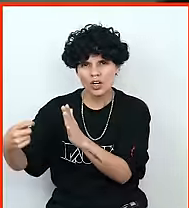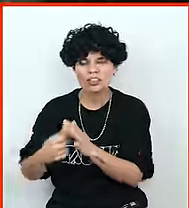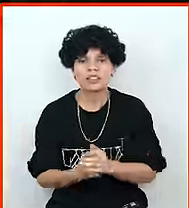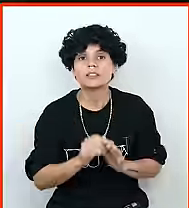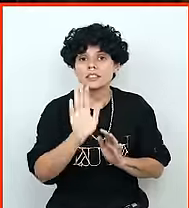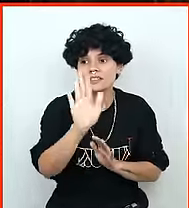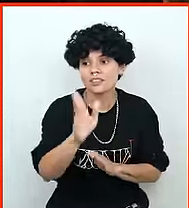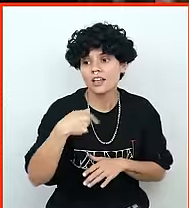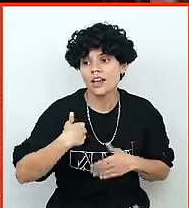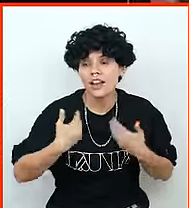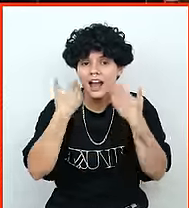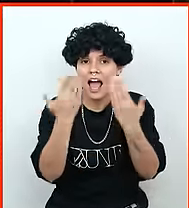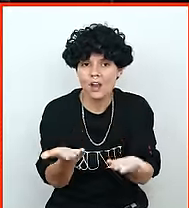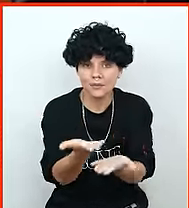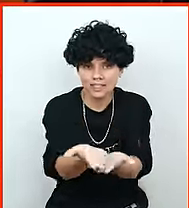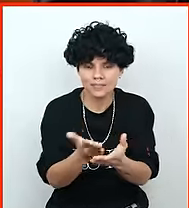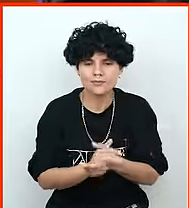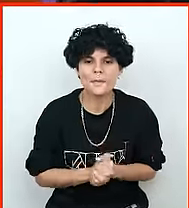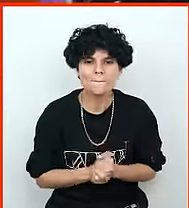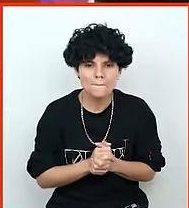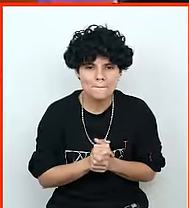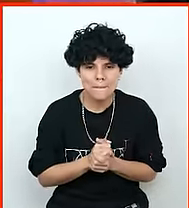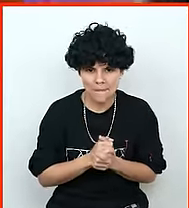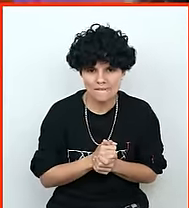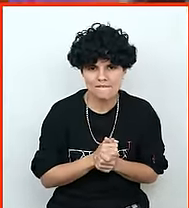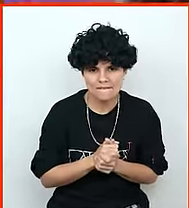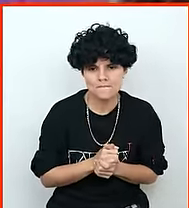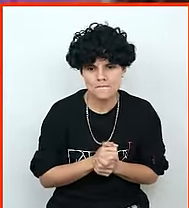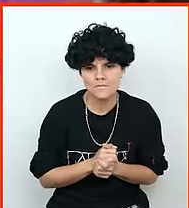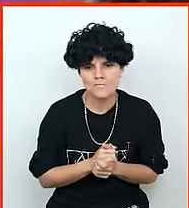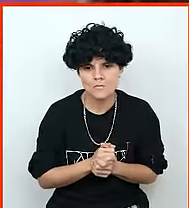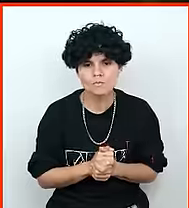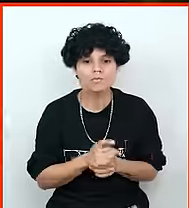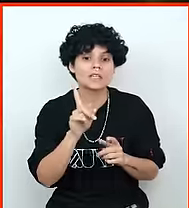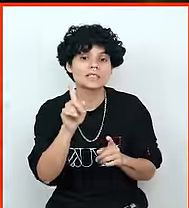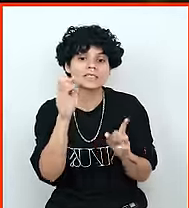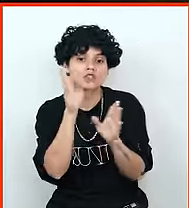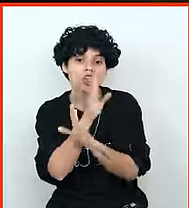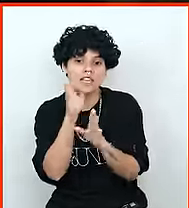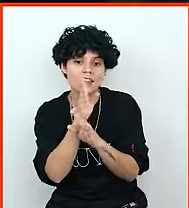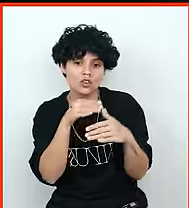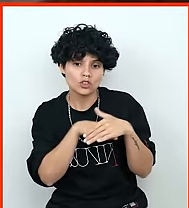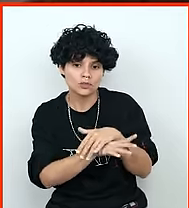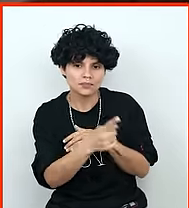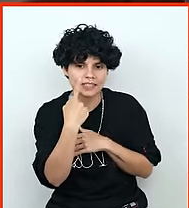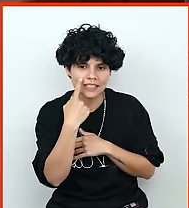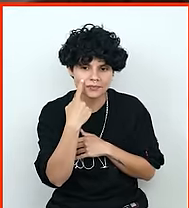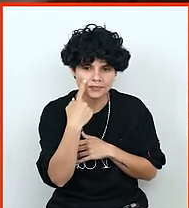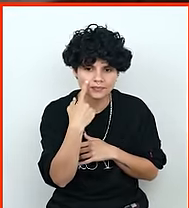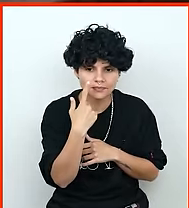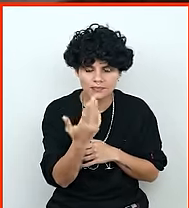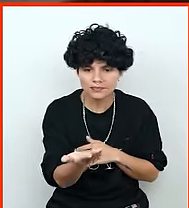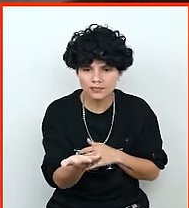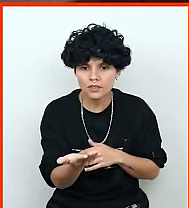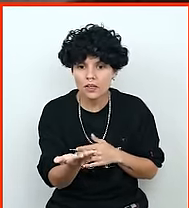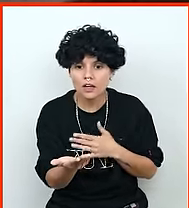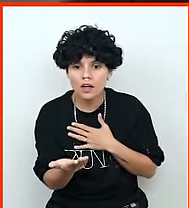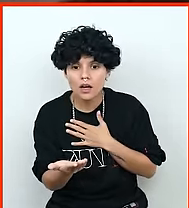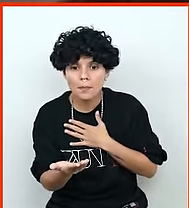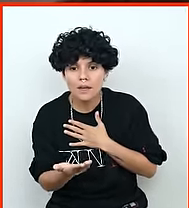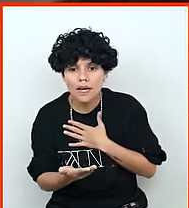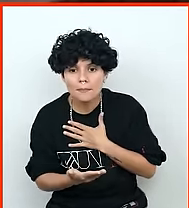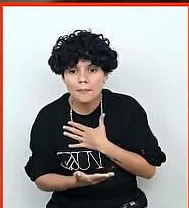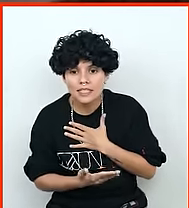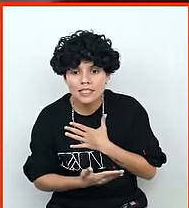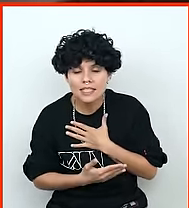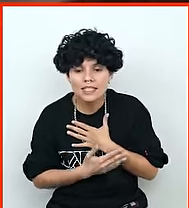nosotros tenemos un regalito, ¿ah? ¿Eh? ¿En serio? Sí. Mira, lo teníamos ahí escondido, pero mira. ¡Oh! ¿Y es